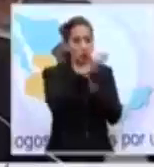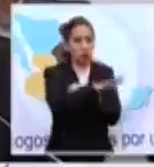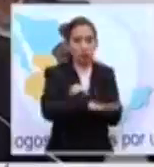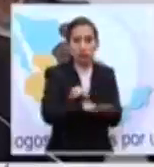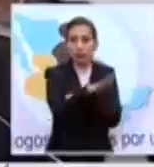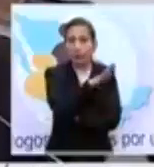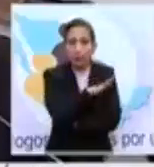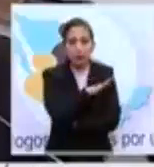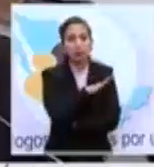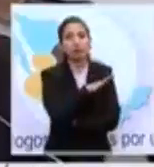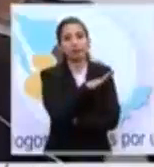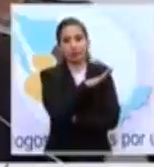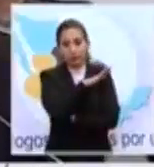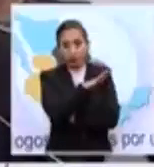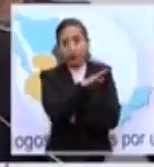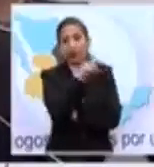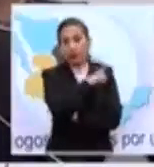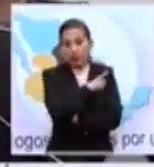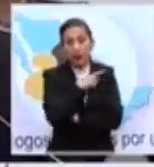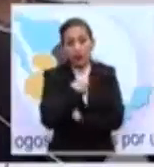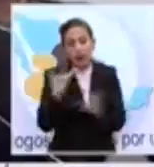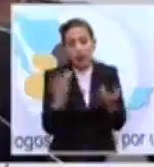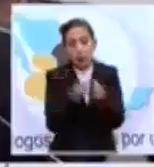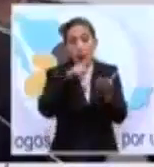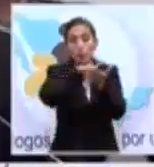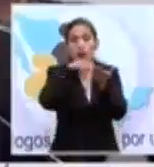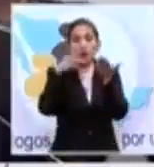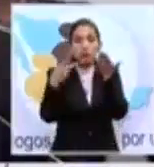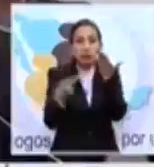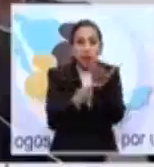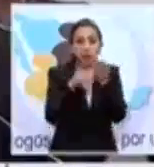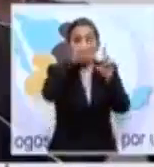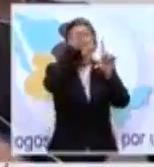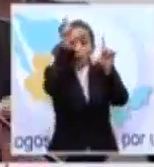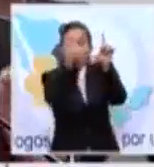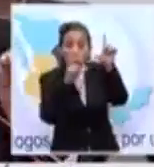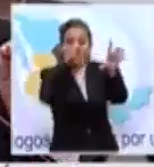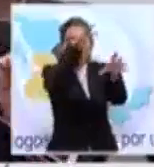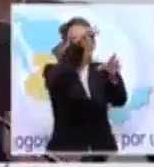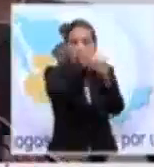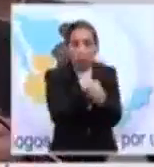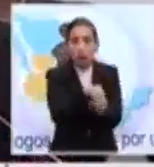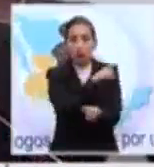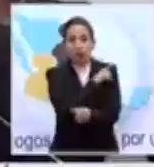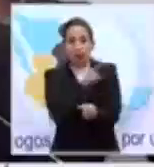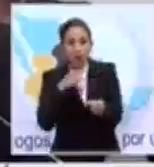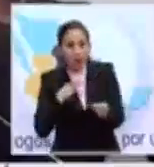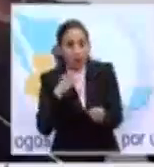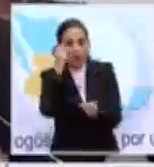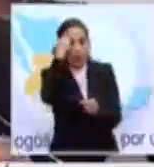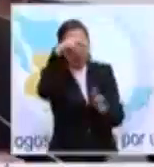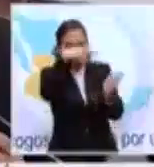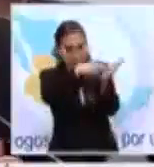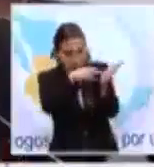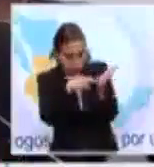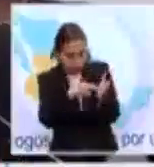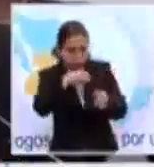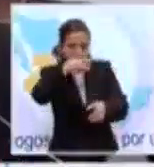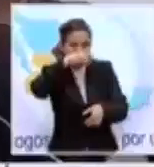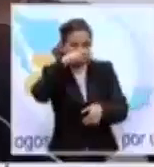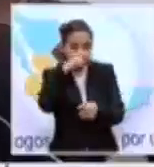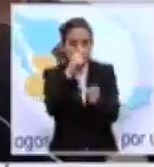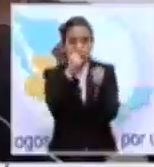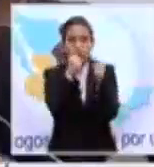poderes de la nación, debe ser parte de un proyecto de nación, debe tener un rigor técnico, que eso quizás sería